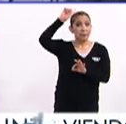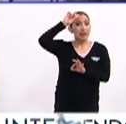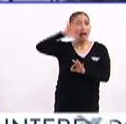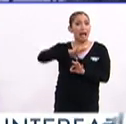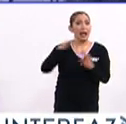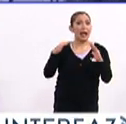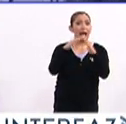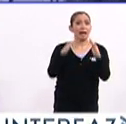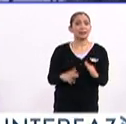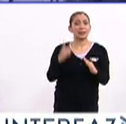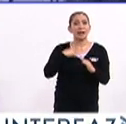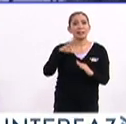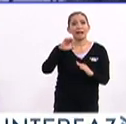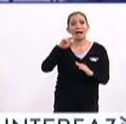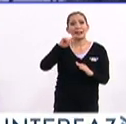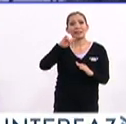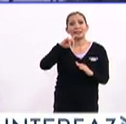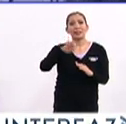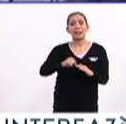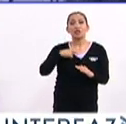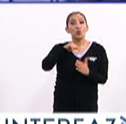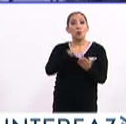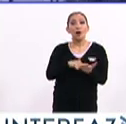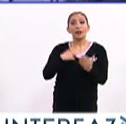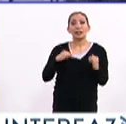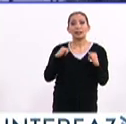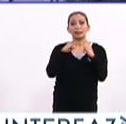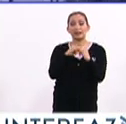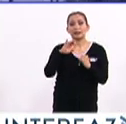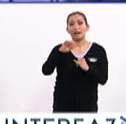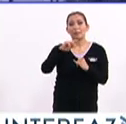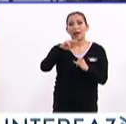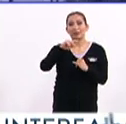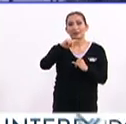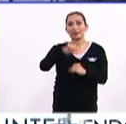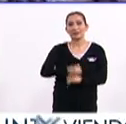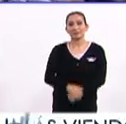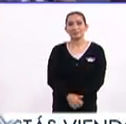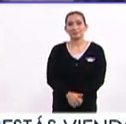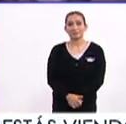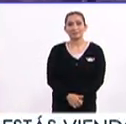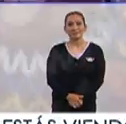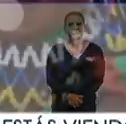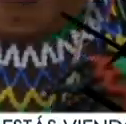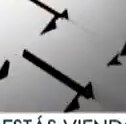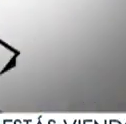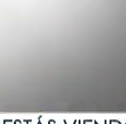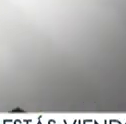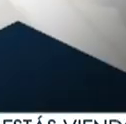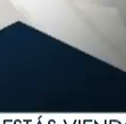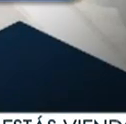se encuentra la Casa de las Cariátides, sede del Instituto Cervantes.